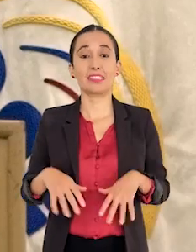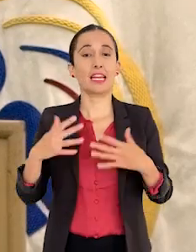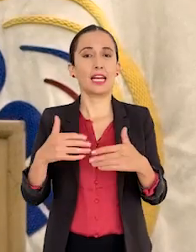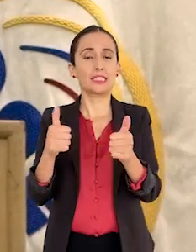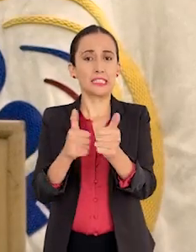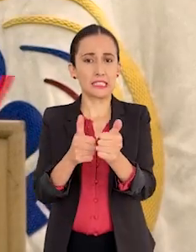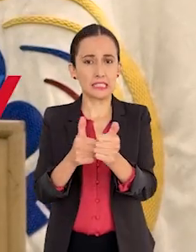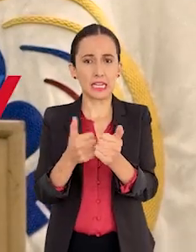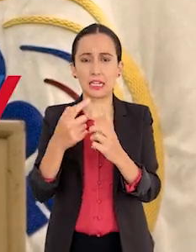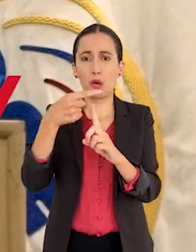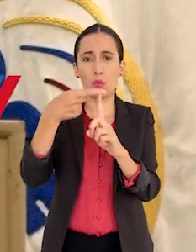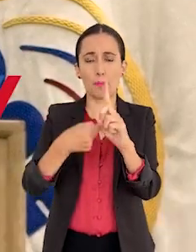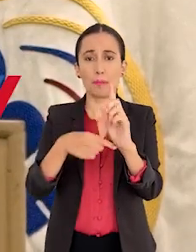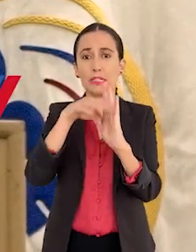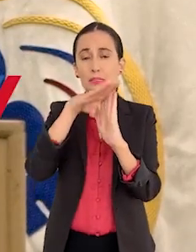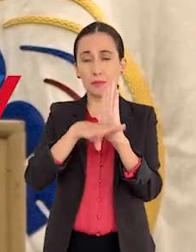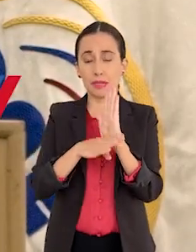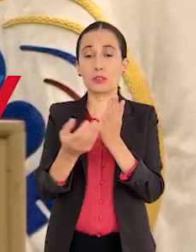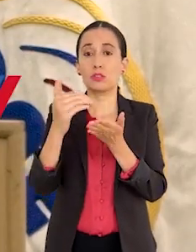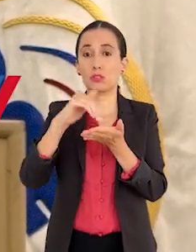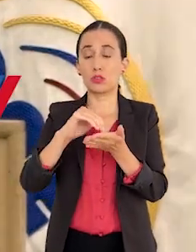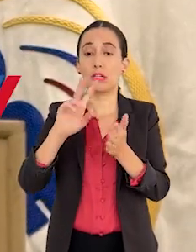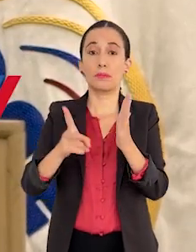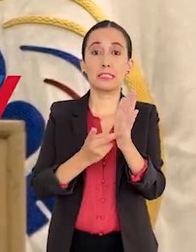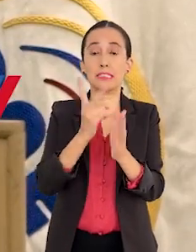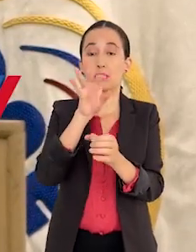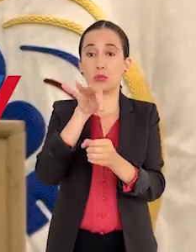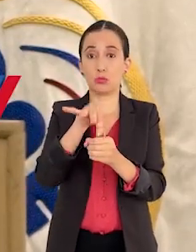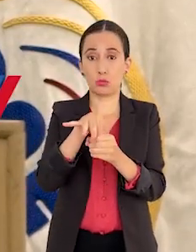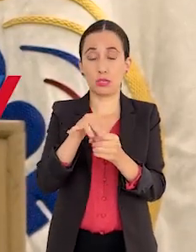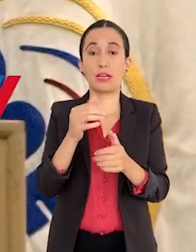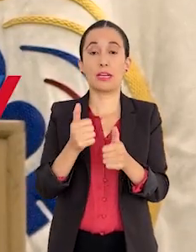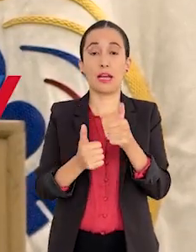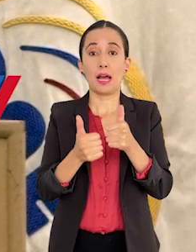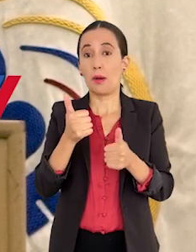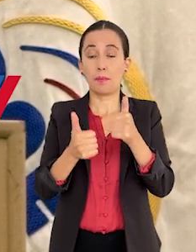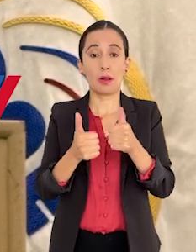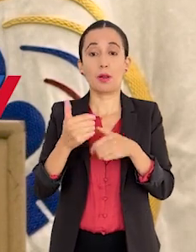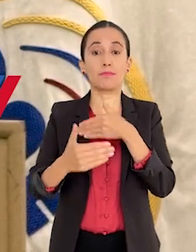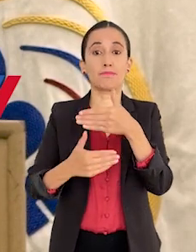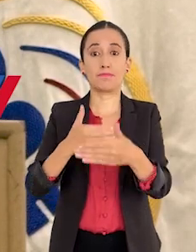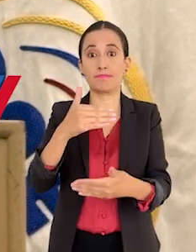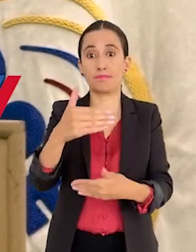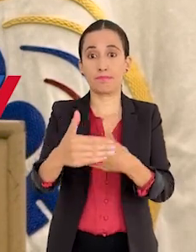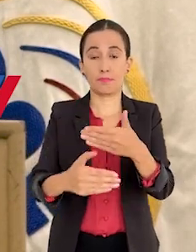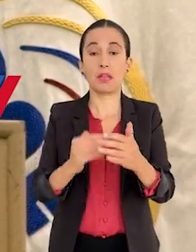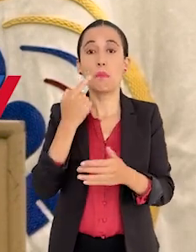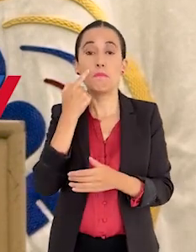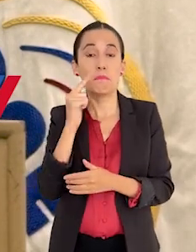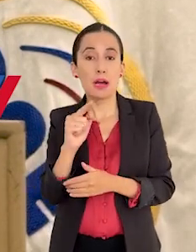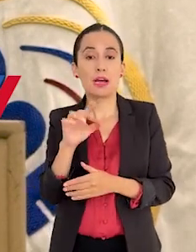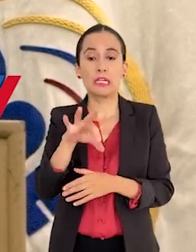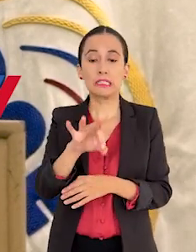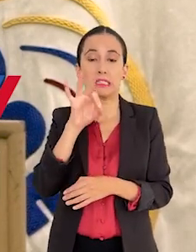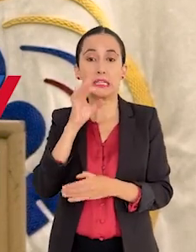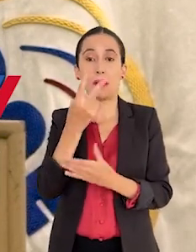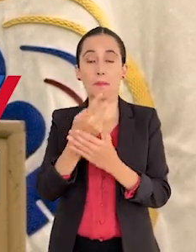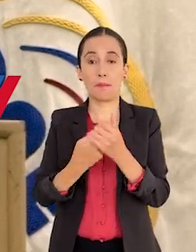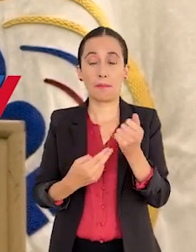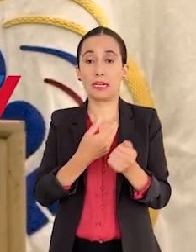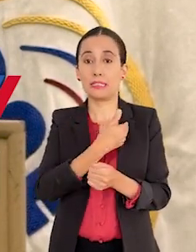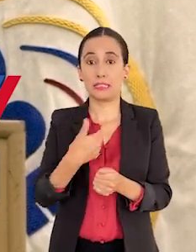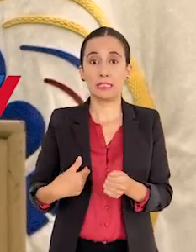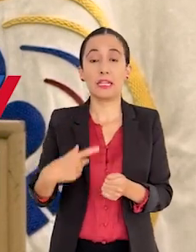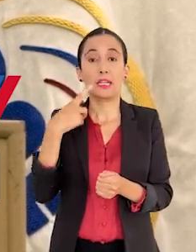A pocos días y a menos de un mes de realizar la segunda vuelta del proceso electoral para elegir al